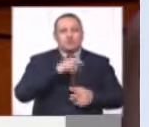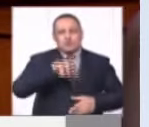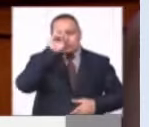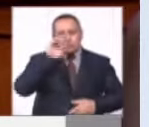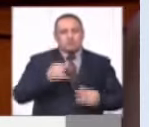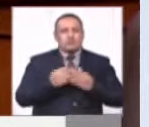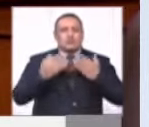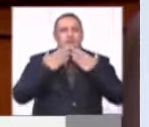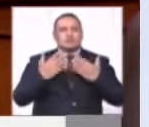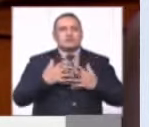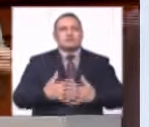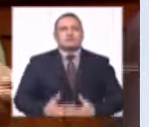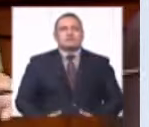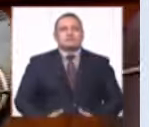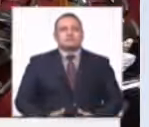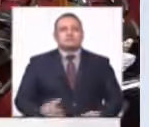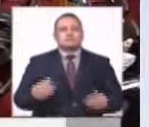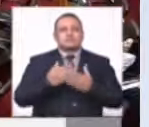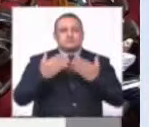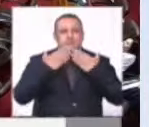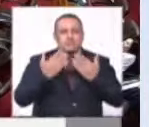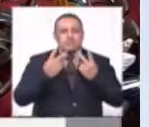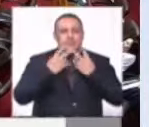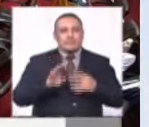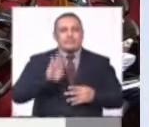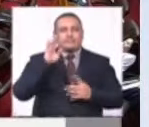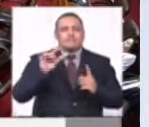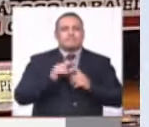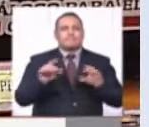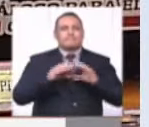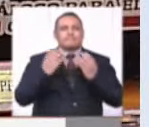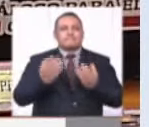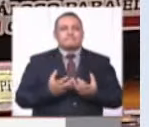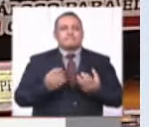país. Muchas gracias. Gracias, congresista. Tiene luz a la palabra el